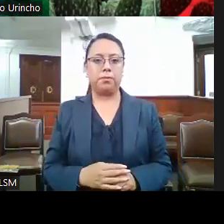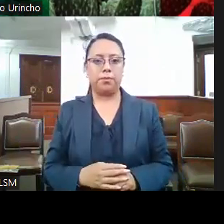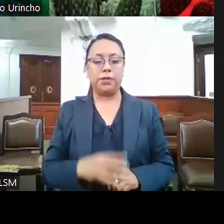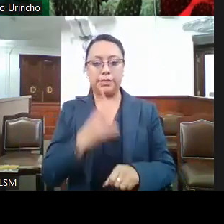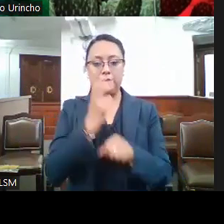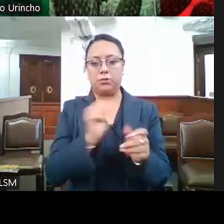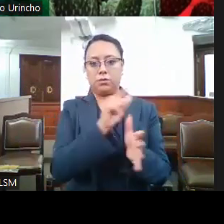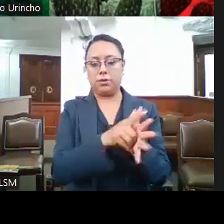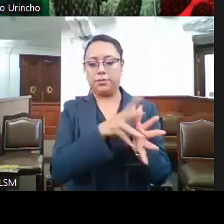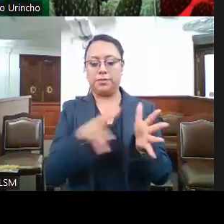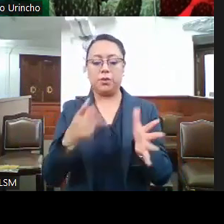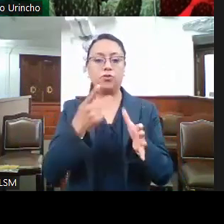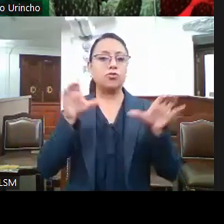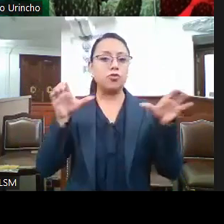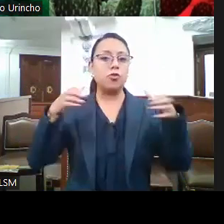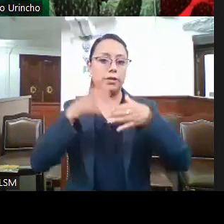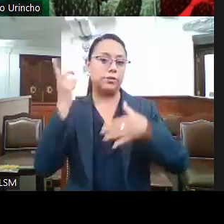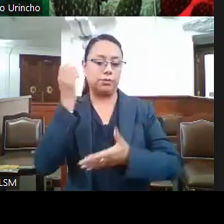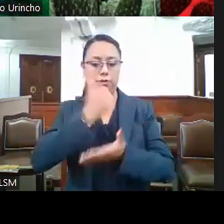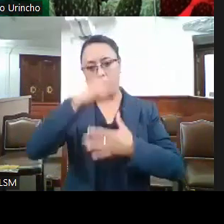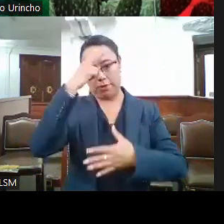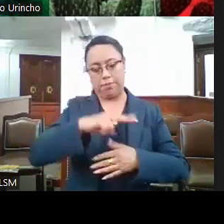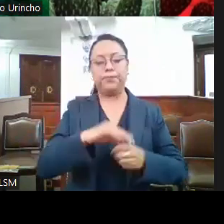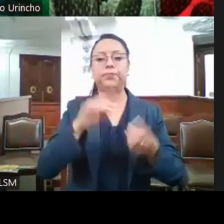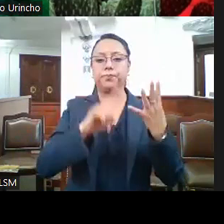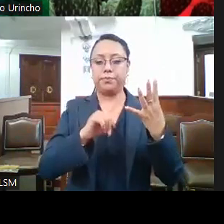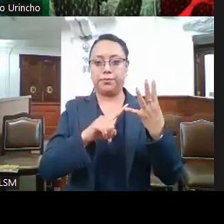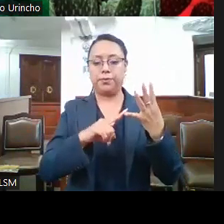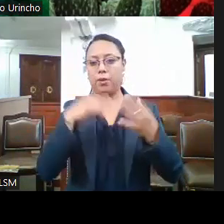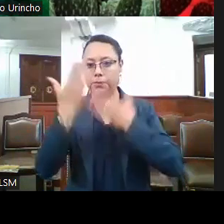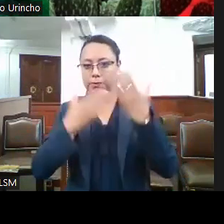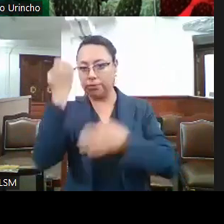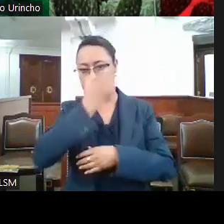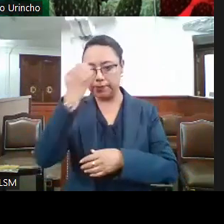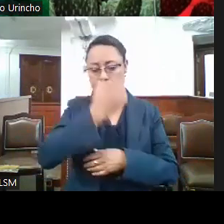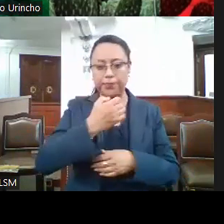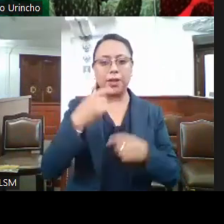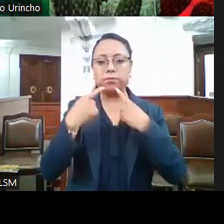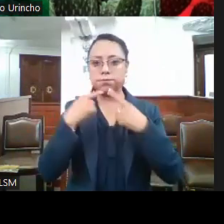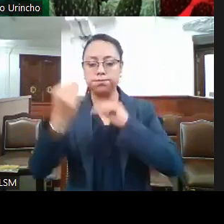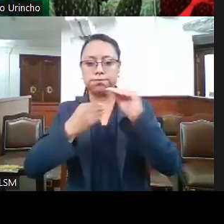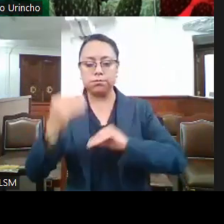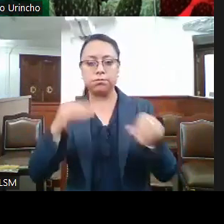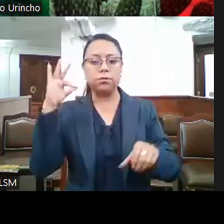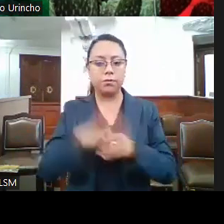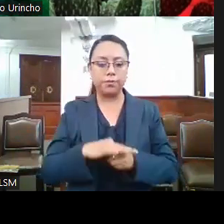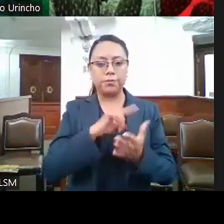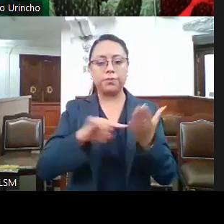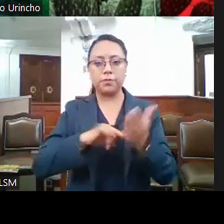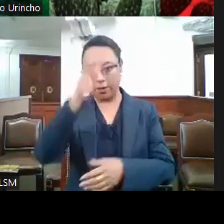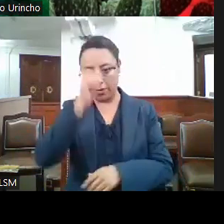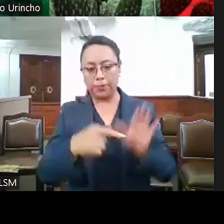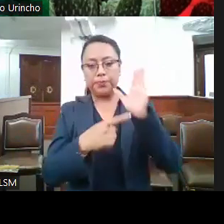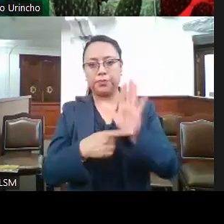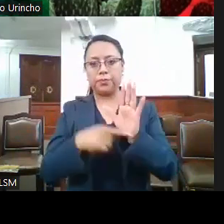segunda legislatura del Congreso de la Ciudad de México. Número cuatro, análisis, discusión y votación del acuerdo que presenta la Comisión